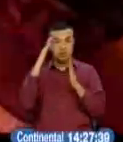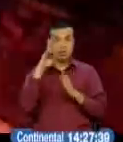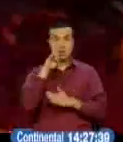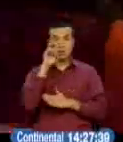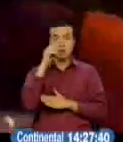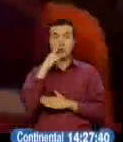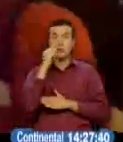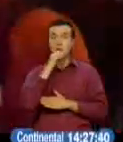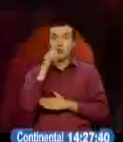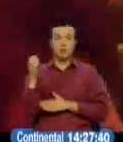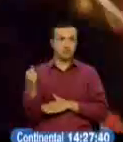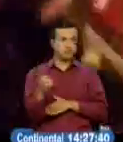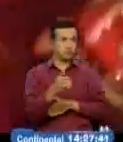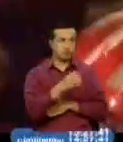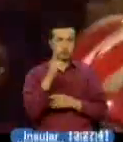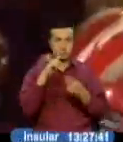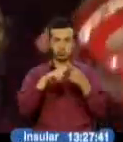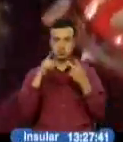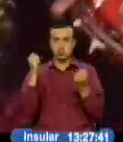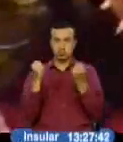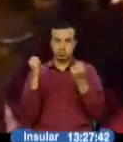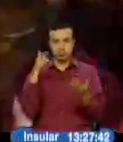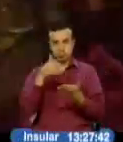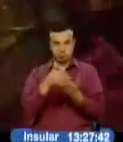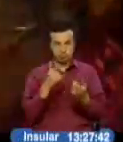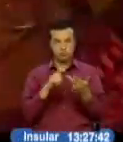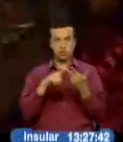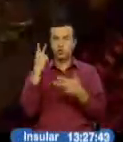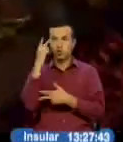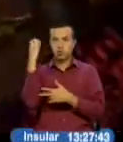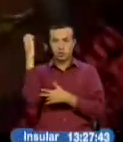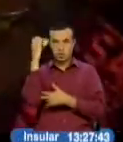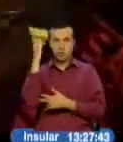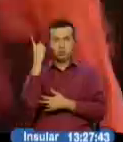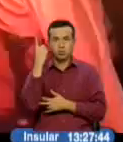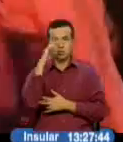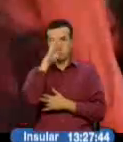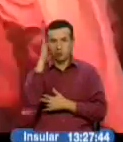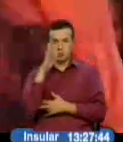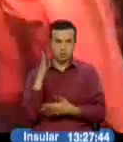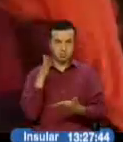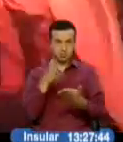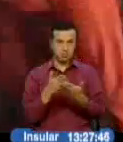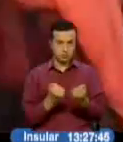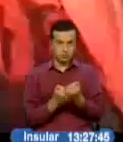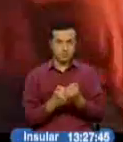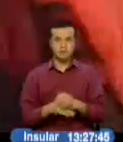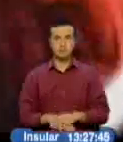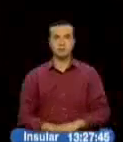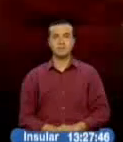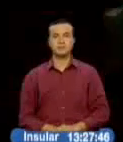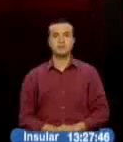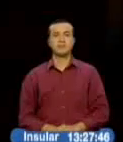de Bomberos, con 2 unidades de rescate, 2 ambulancias y 1 camioneta.